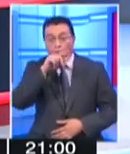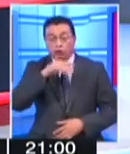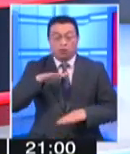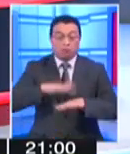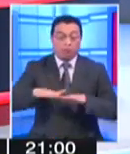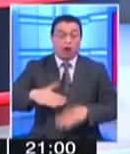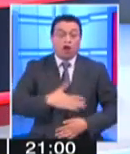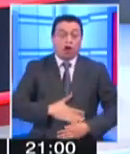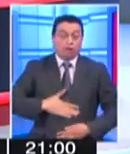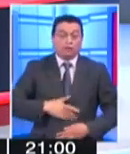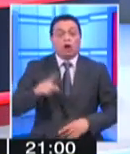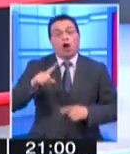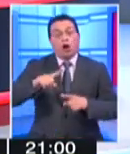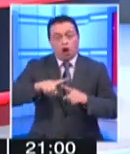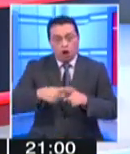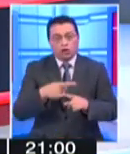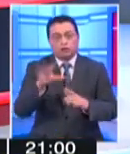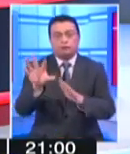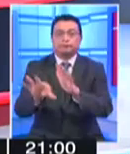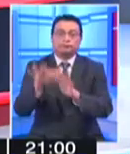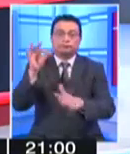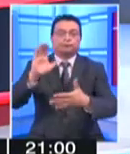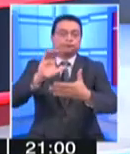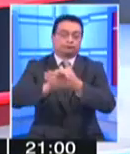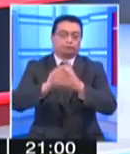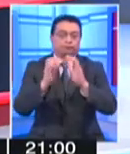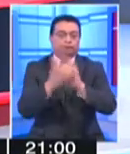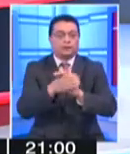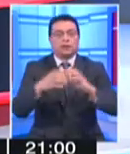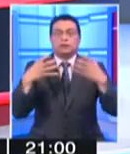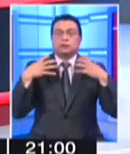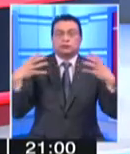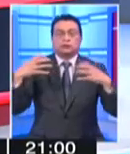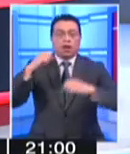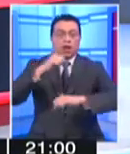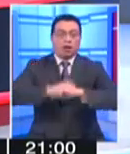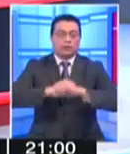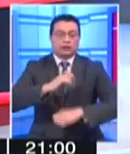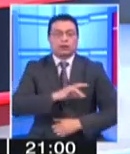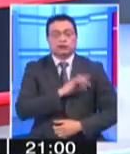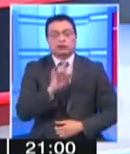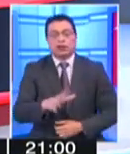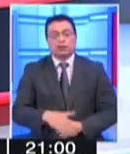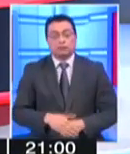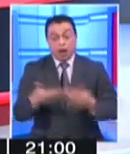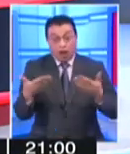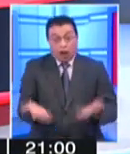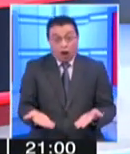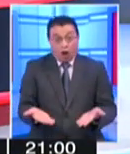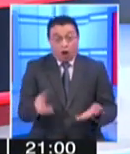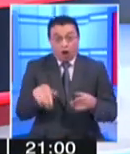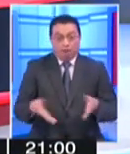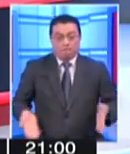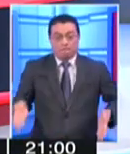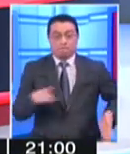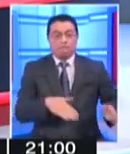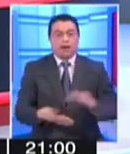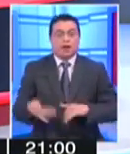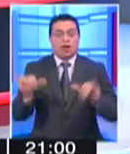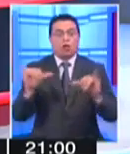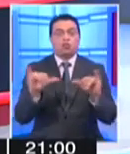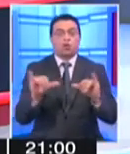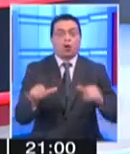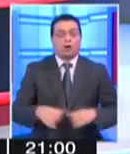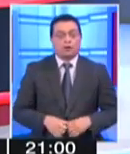confort, otra vez se destapa un caso de colusión entre grandes empresas en Chile. Ahora es el caso de los pañales.